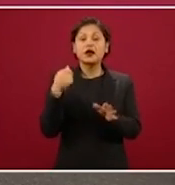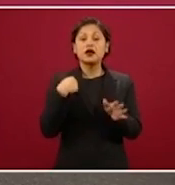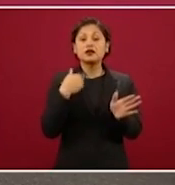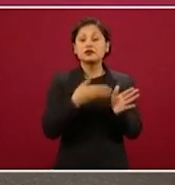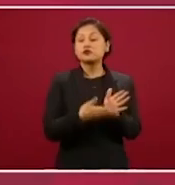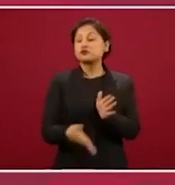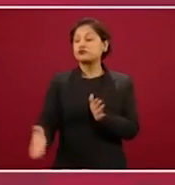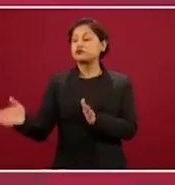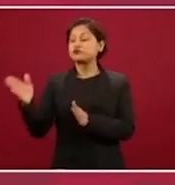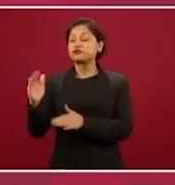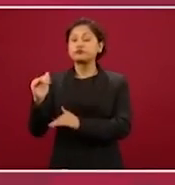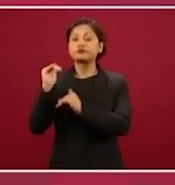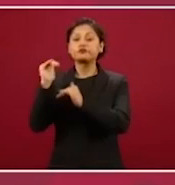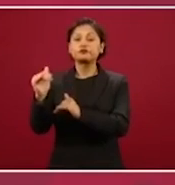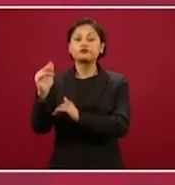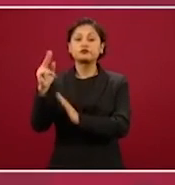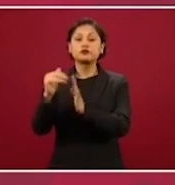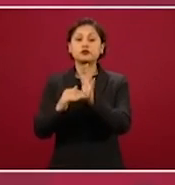Entonces, faltan